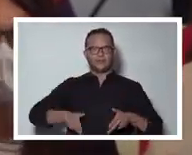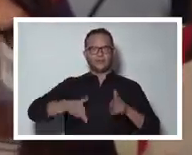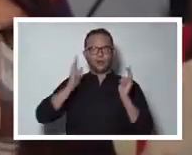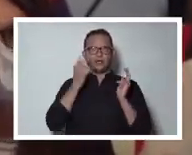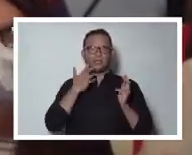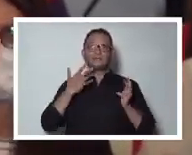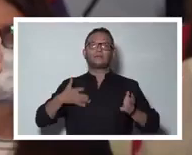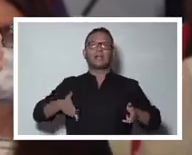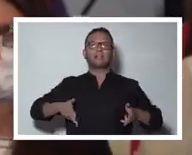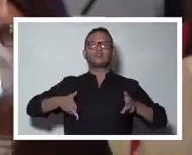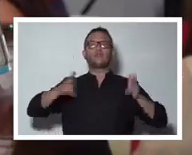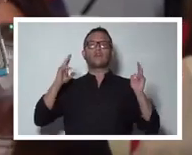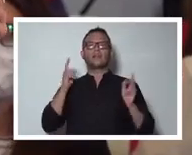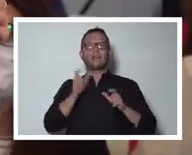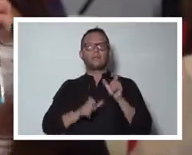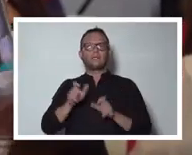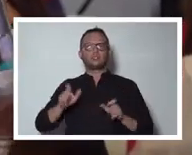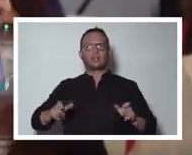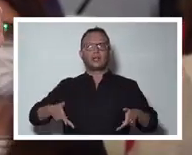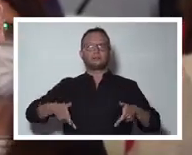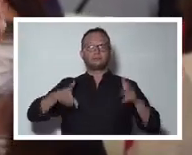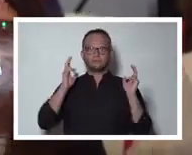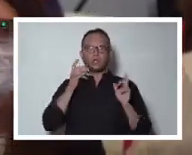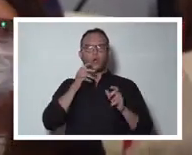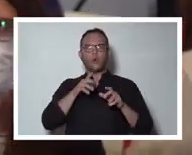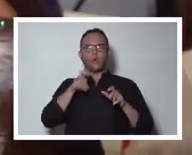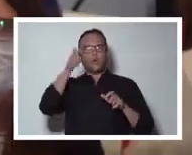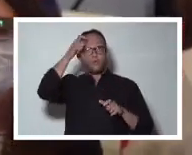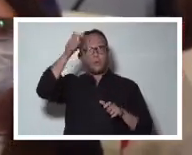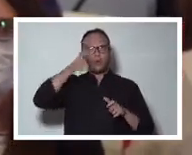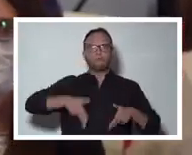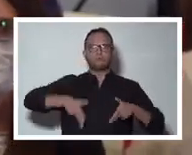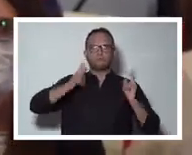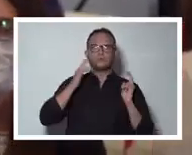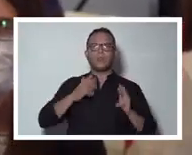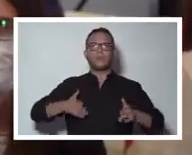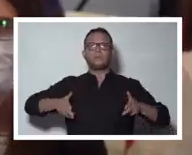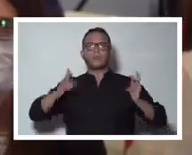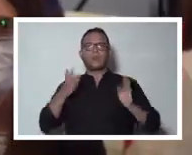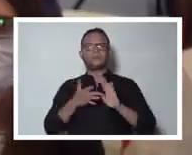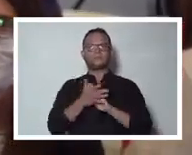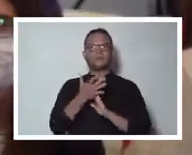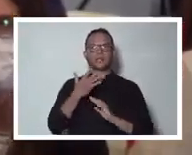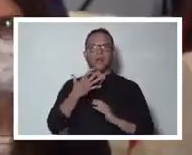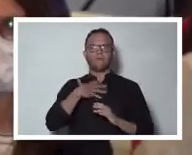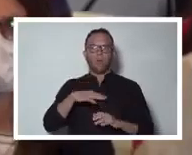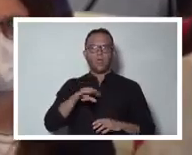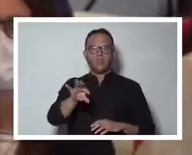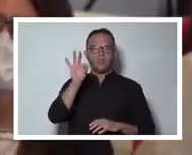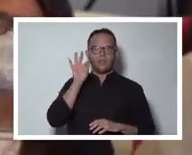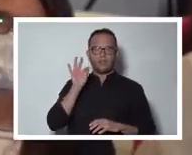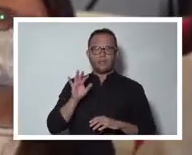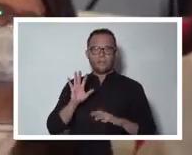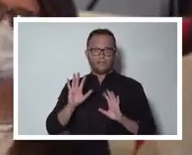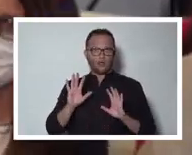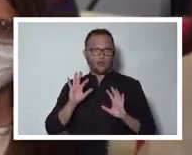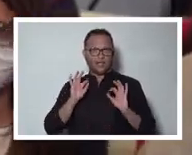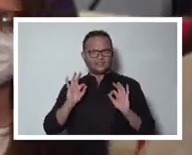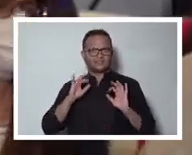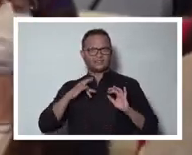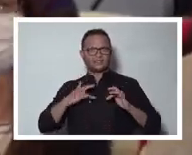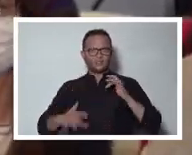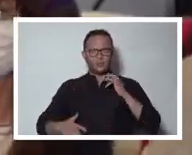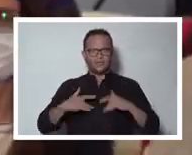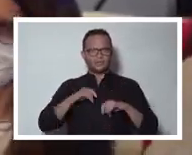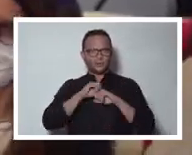soberanía de las personas soberanía de los pueblos democracia es poder decidir pero es que es sintomático Es que es